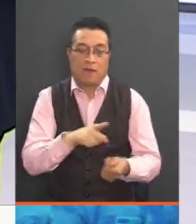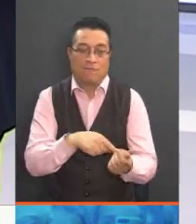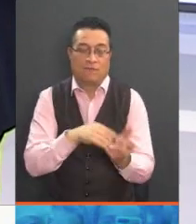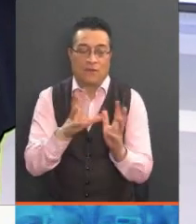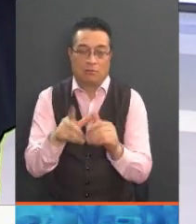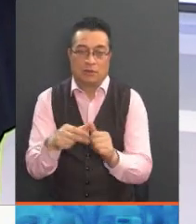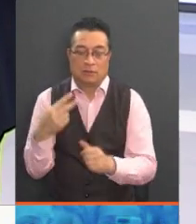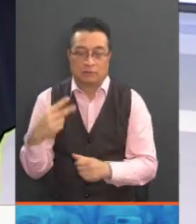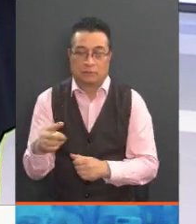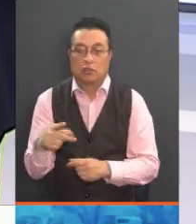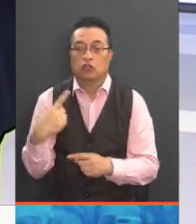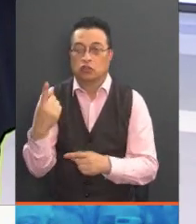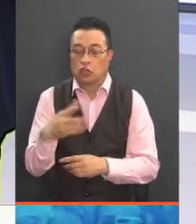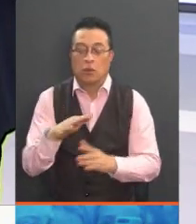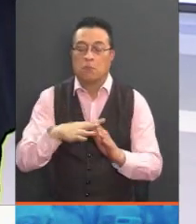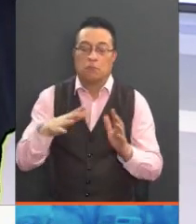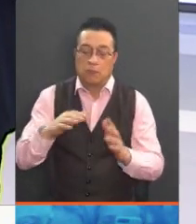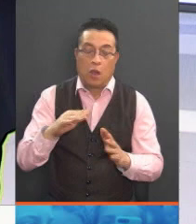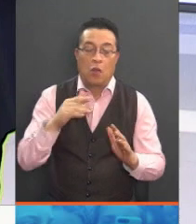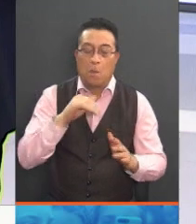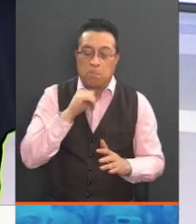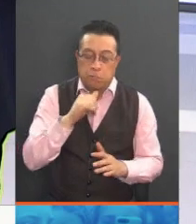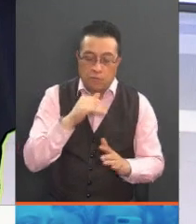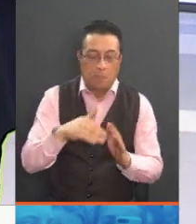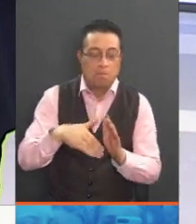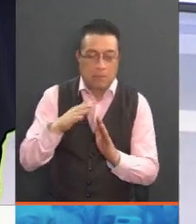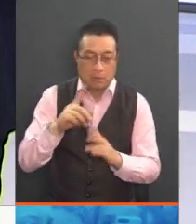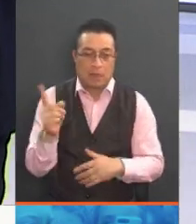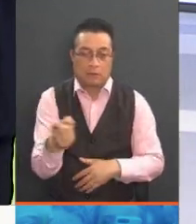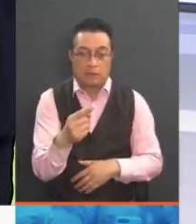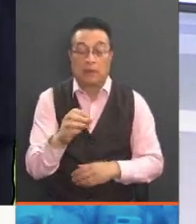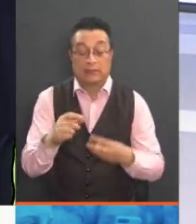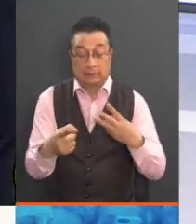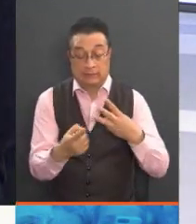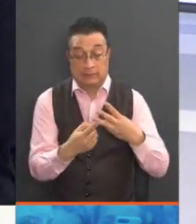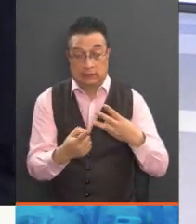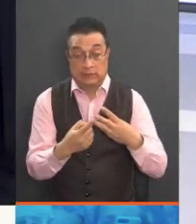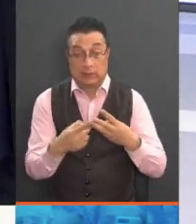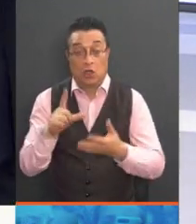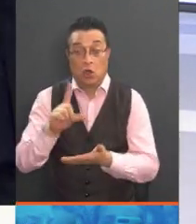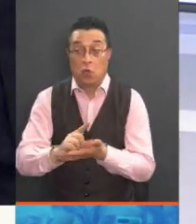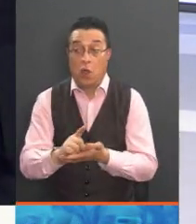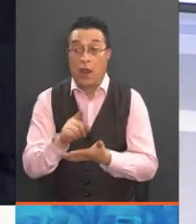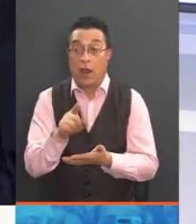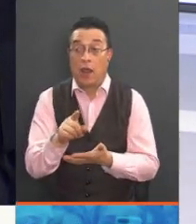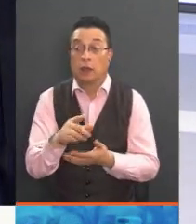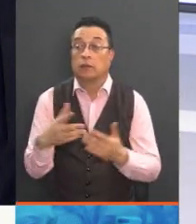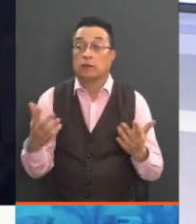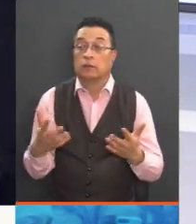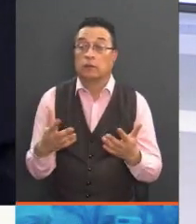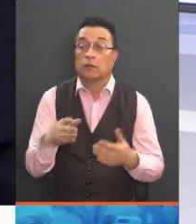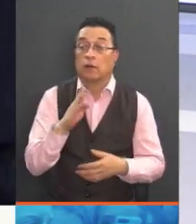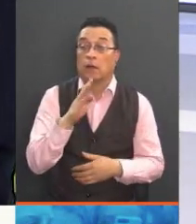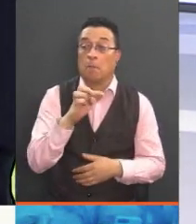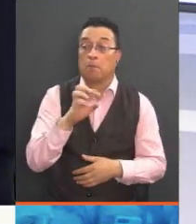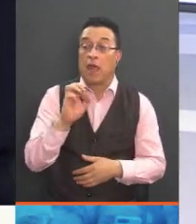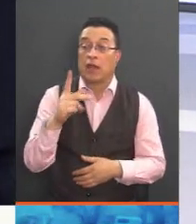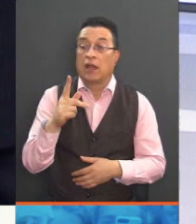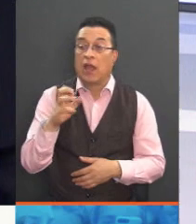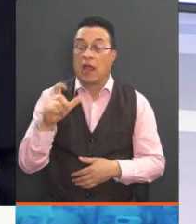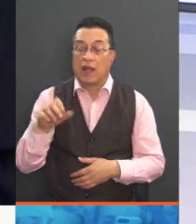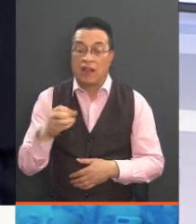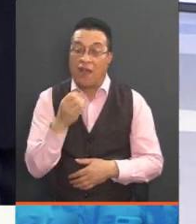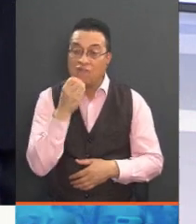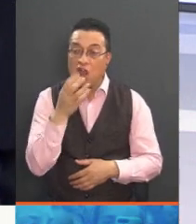de extracción bastante humilde. El tercer lugar de este ranking es para Parkland, en Florida, la